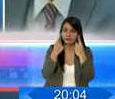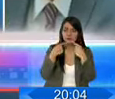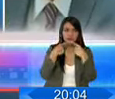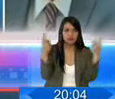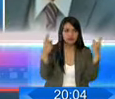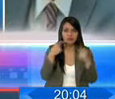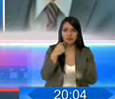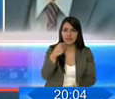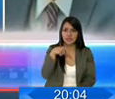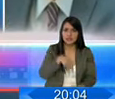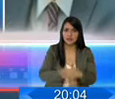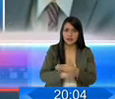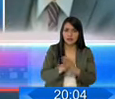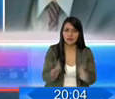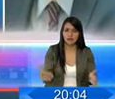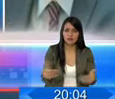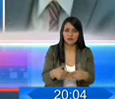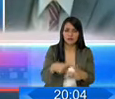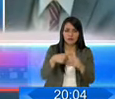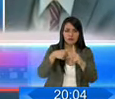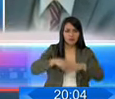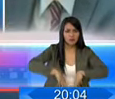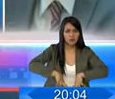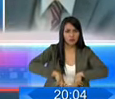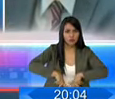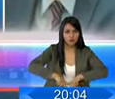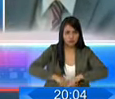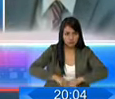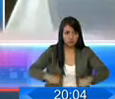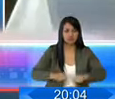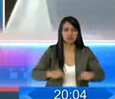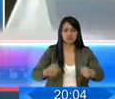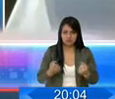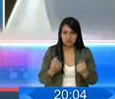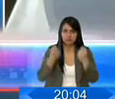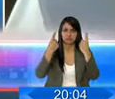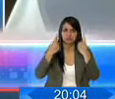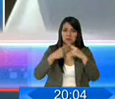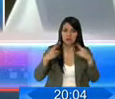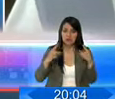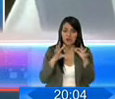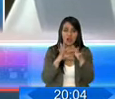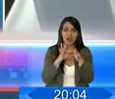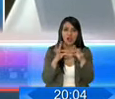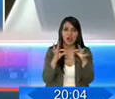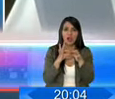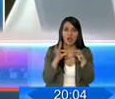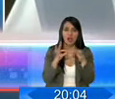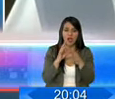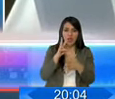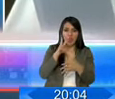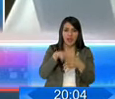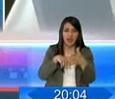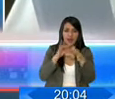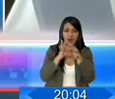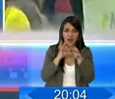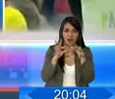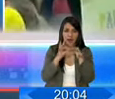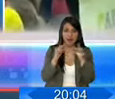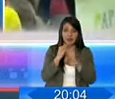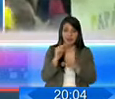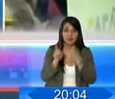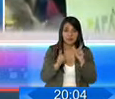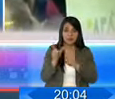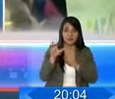declaración diciendo que hay corrupción en el Vaticano. Pero aparte de eso dijo una frase que les traigo y las leo textualmente. La